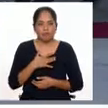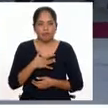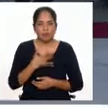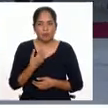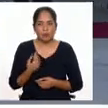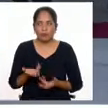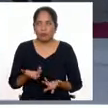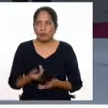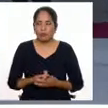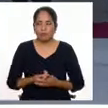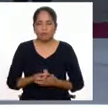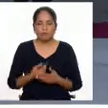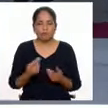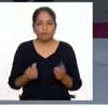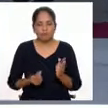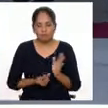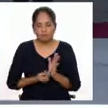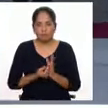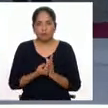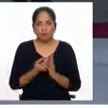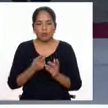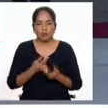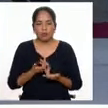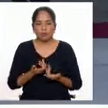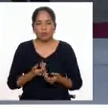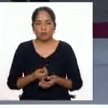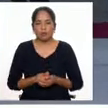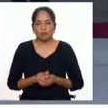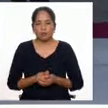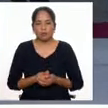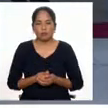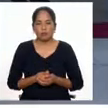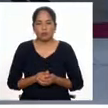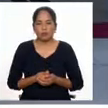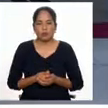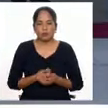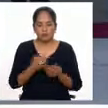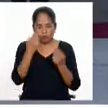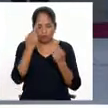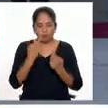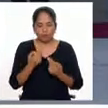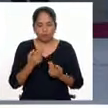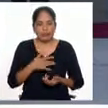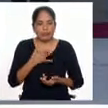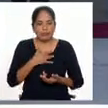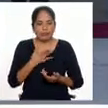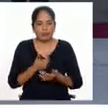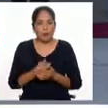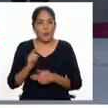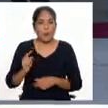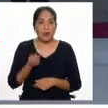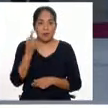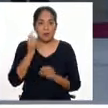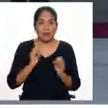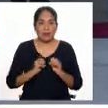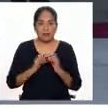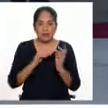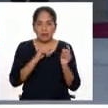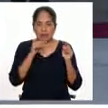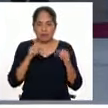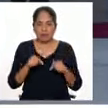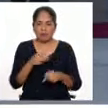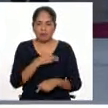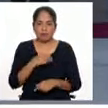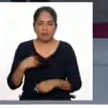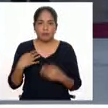honor estar aquí con ustedes esta mañana. Prácticamente es mi primer día como